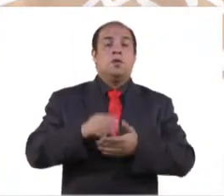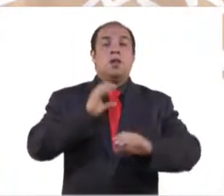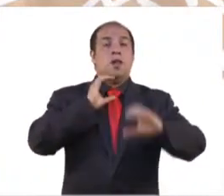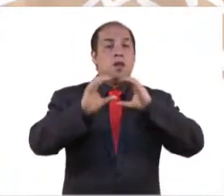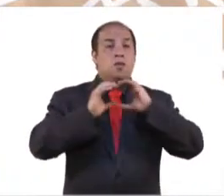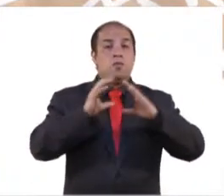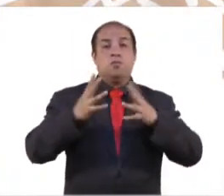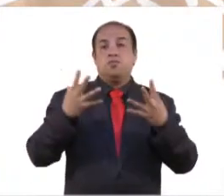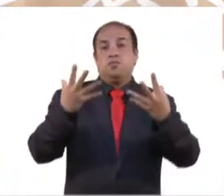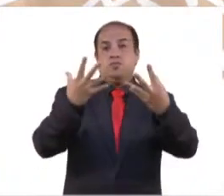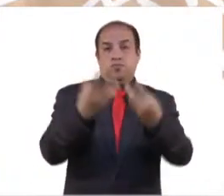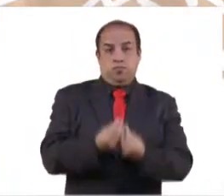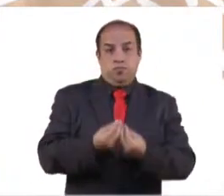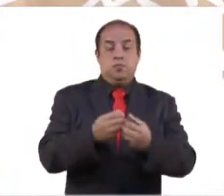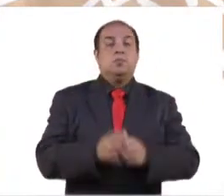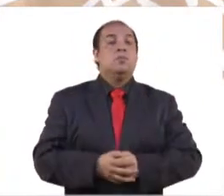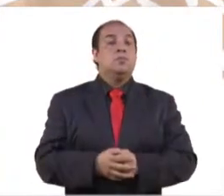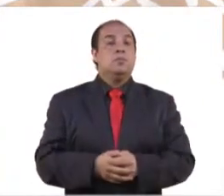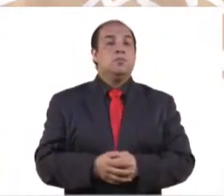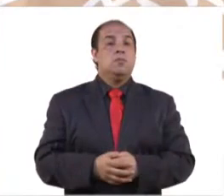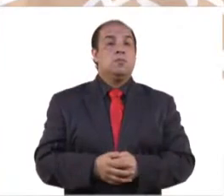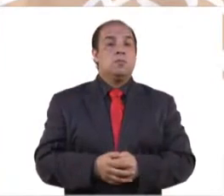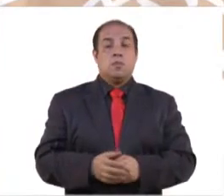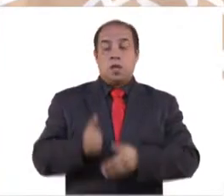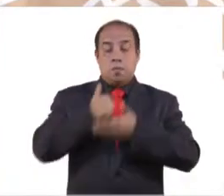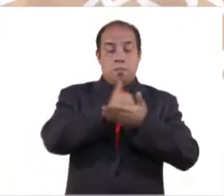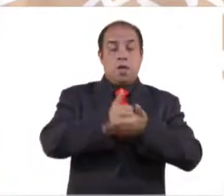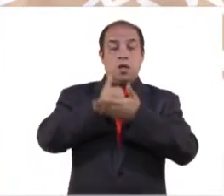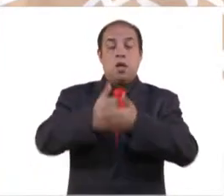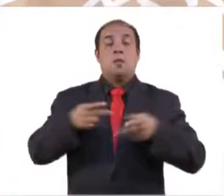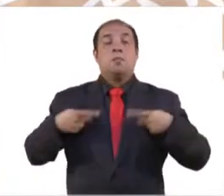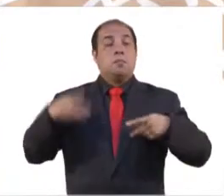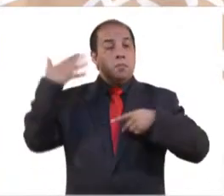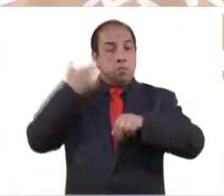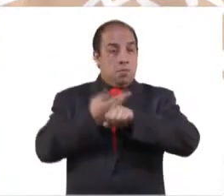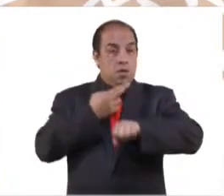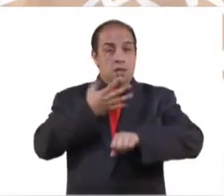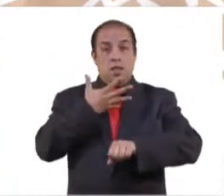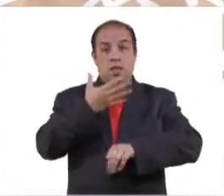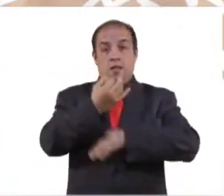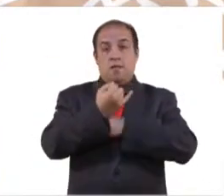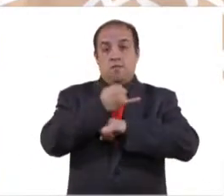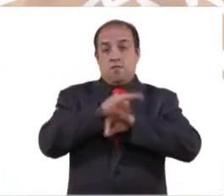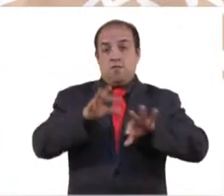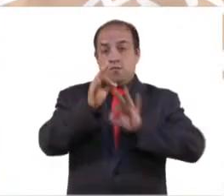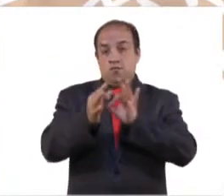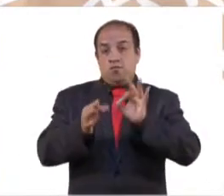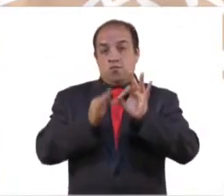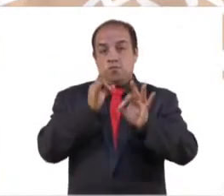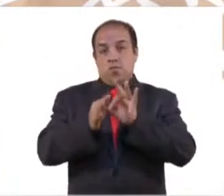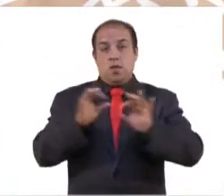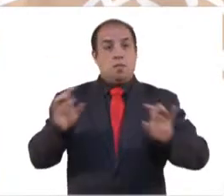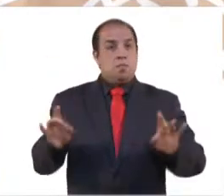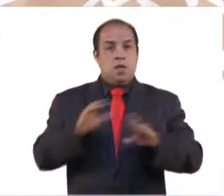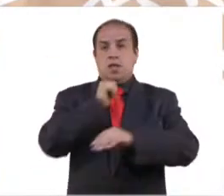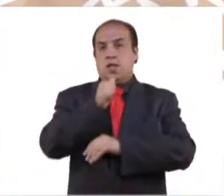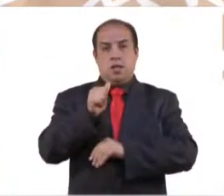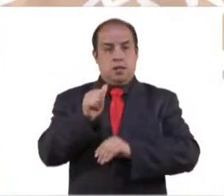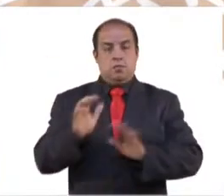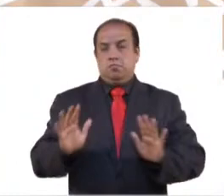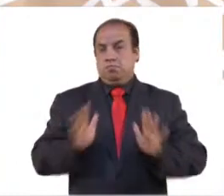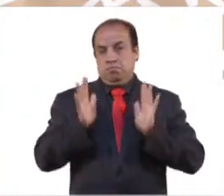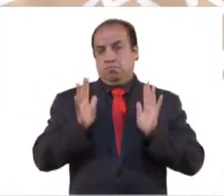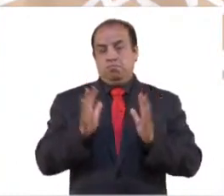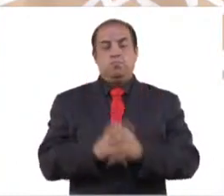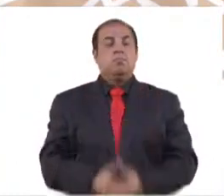comunicación colectiva que va a ayudar a que los adultos mayores tengan la información precisa para que nadie los sorprenda. Ok,